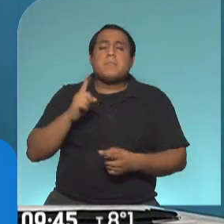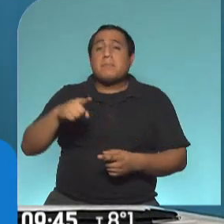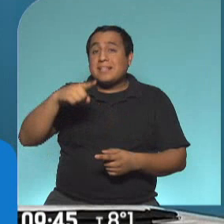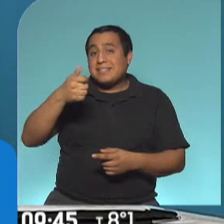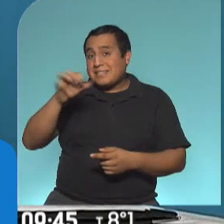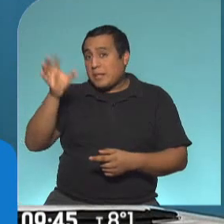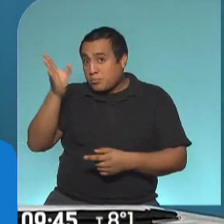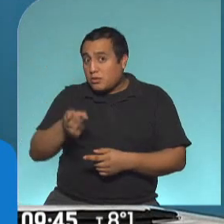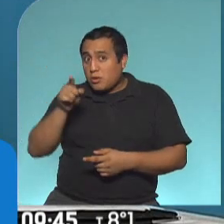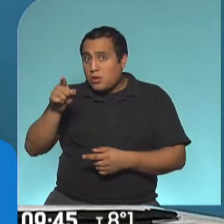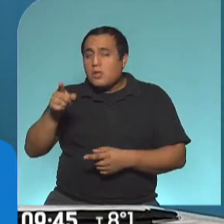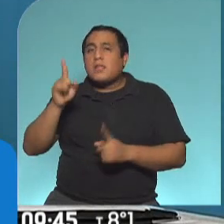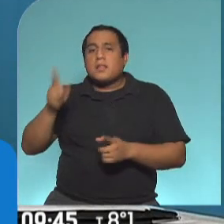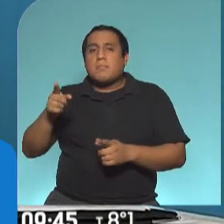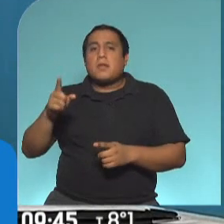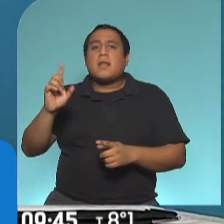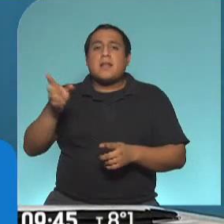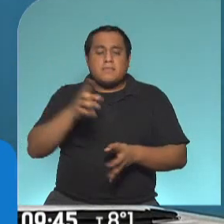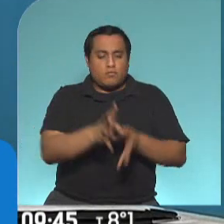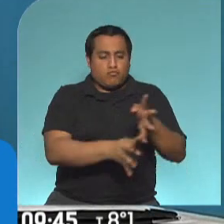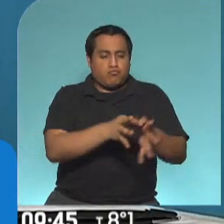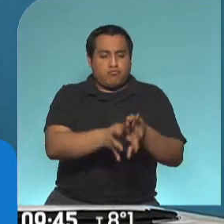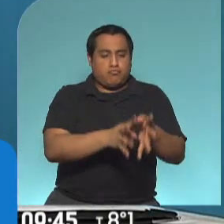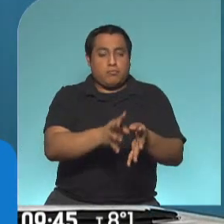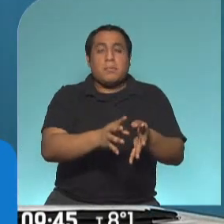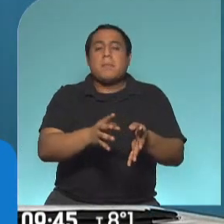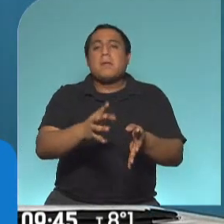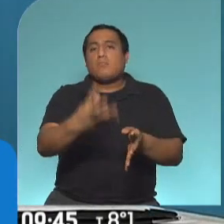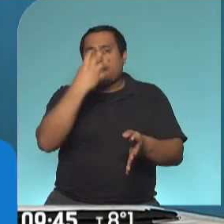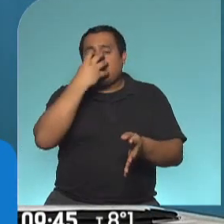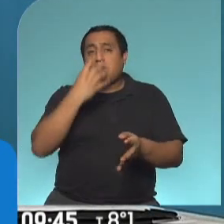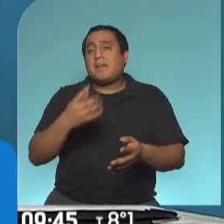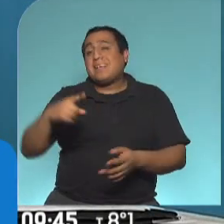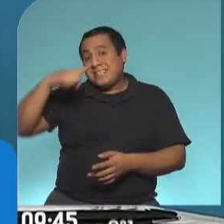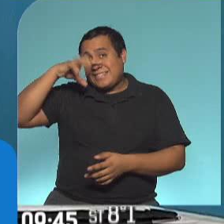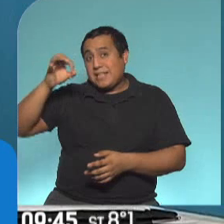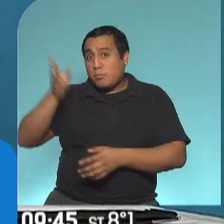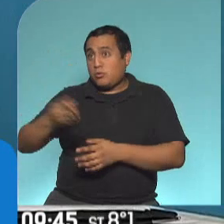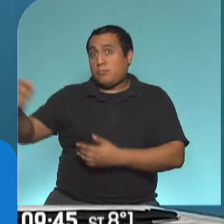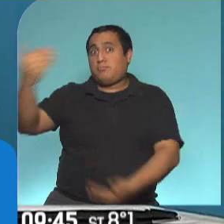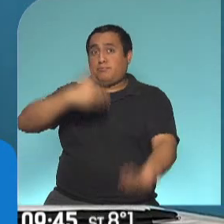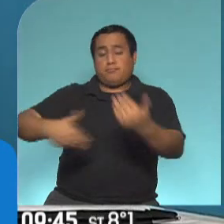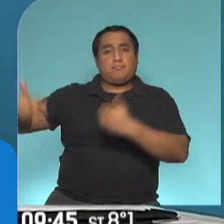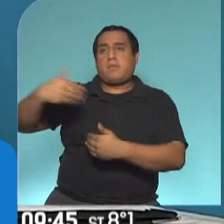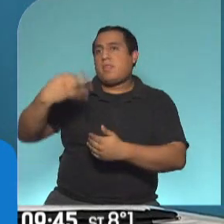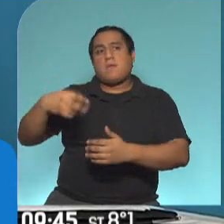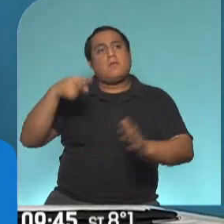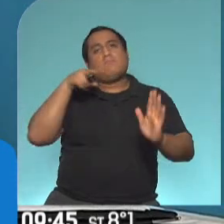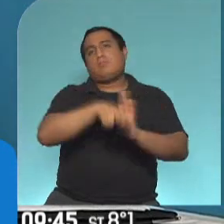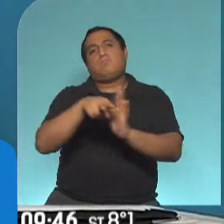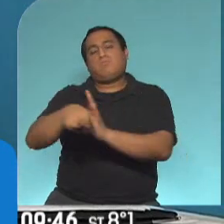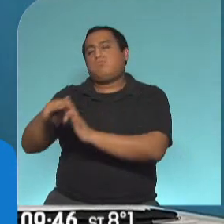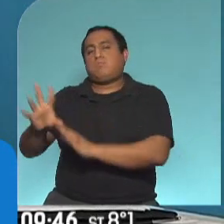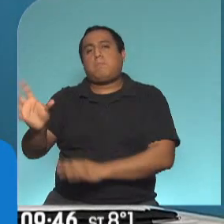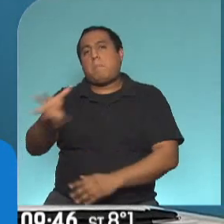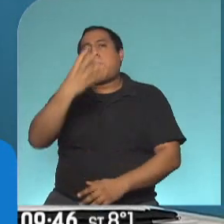de ellos requiere asistencia ventilatoria mecánica quiere decir que un 70 por ciento de los pacientes que ingresamos han debido ser intubados y